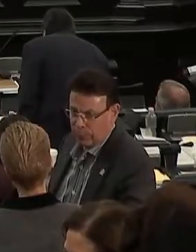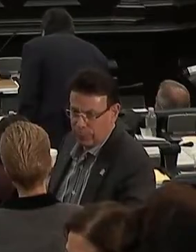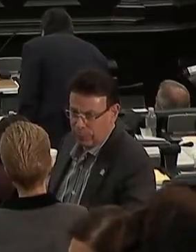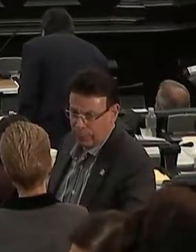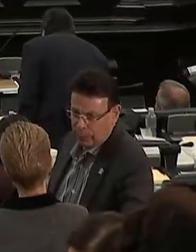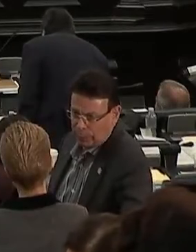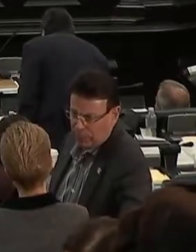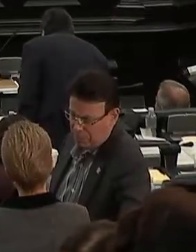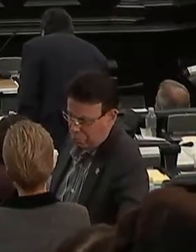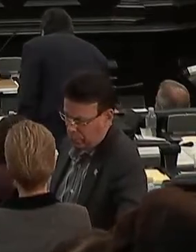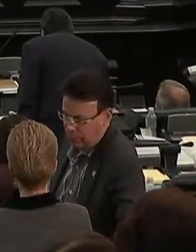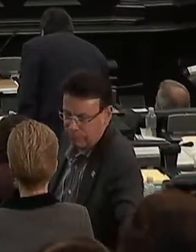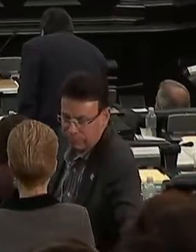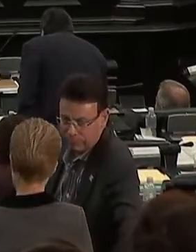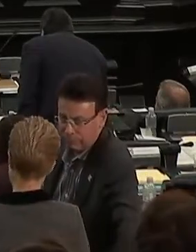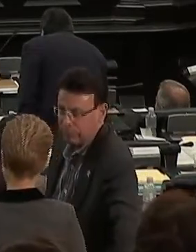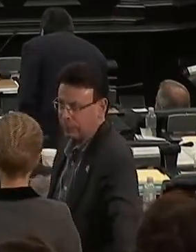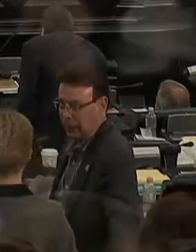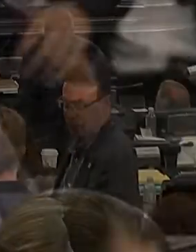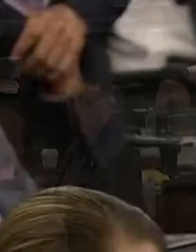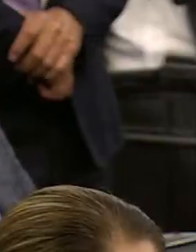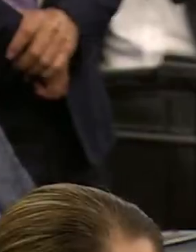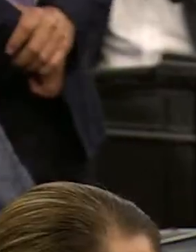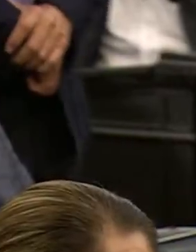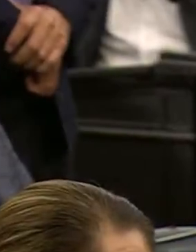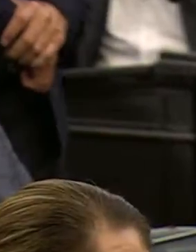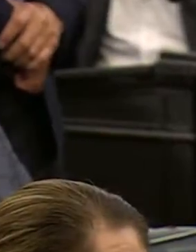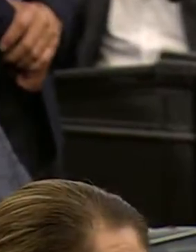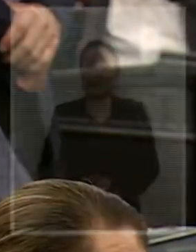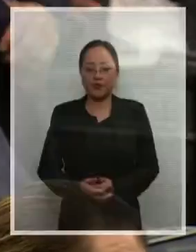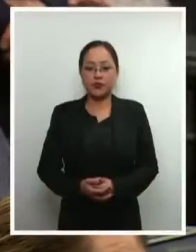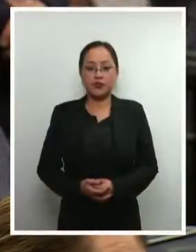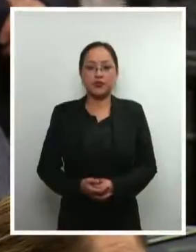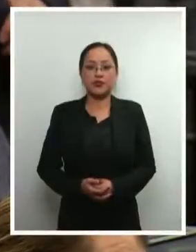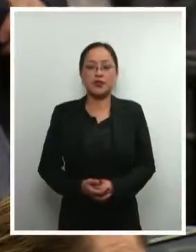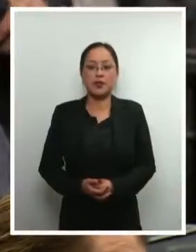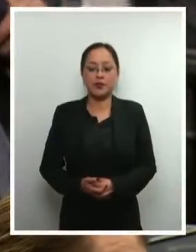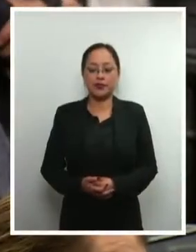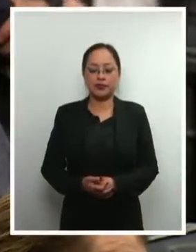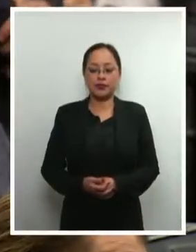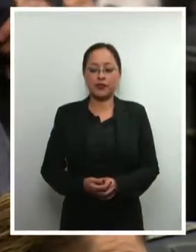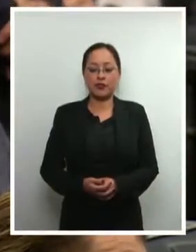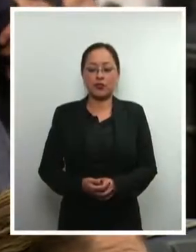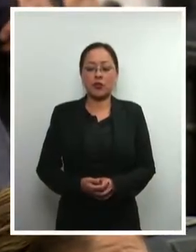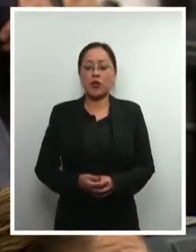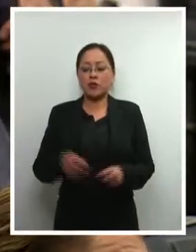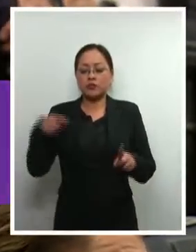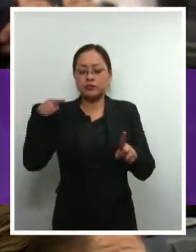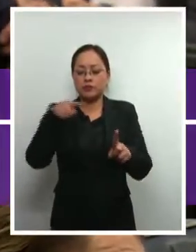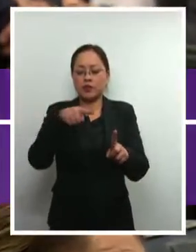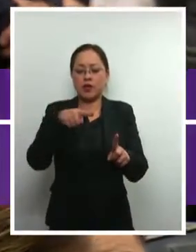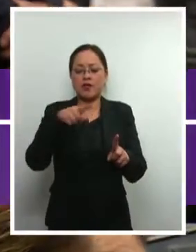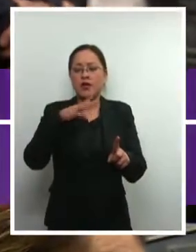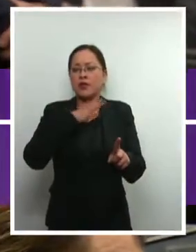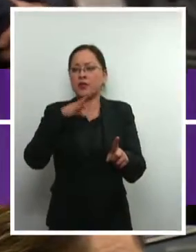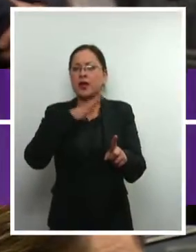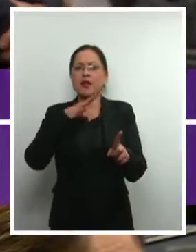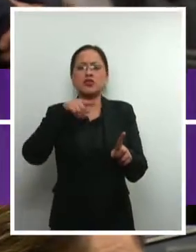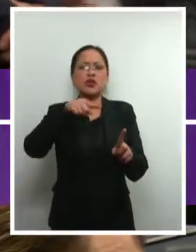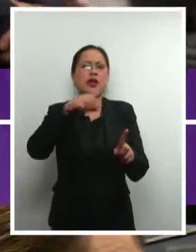perfectamente ilustrativo el precedente y el señalamiento que hizo usted respecto de lo que sucedió al